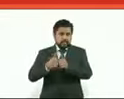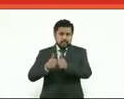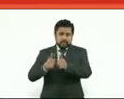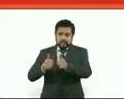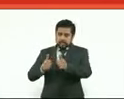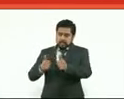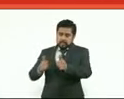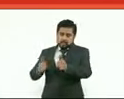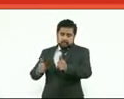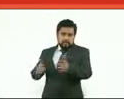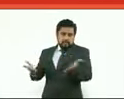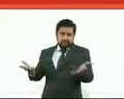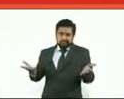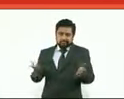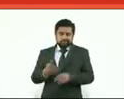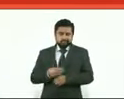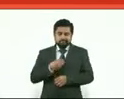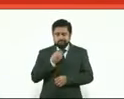ya no aguantó el